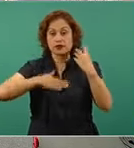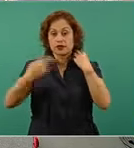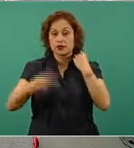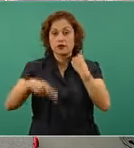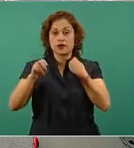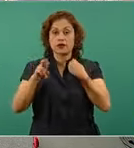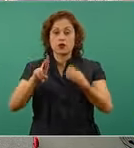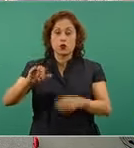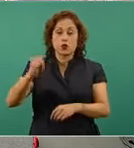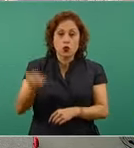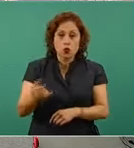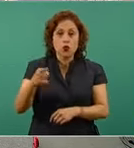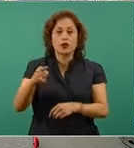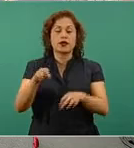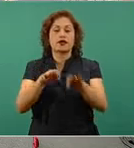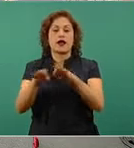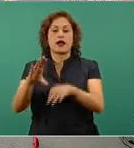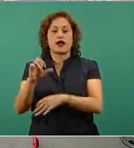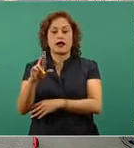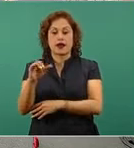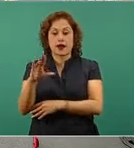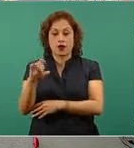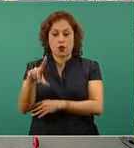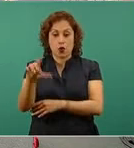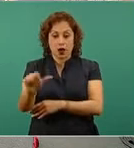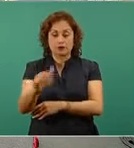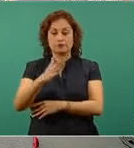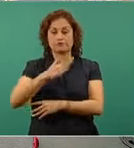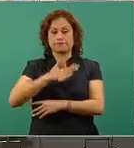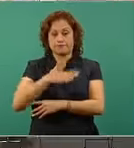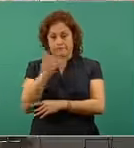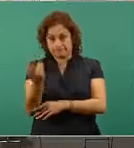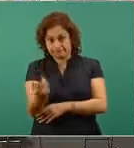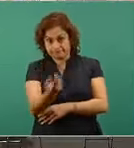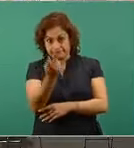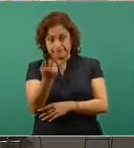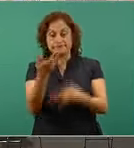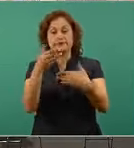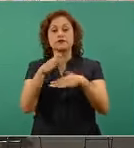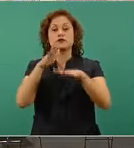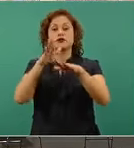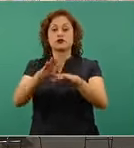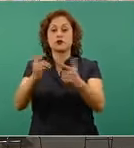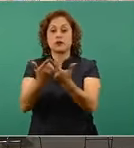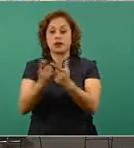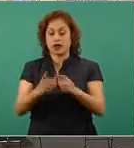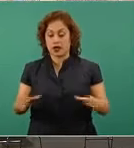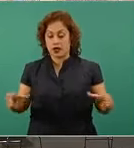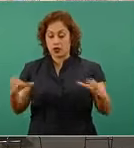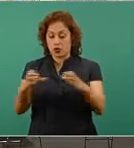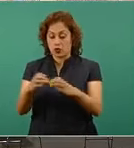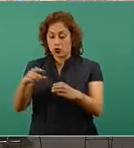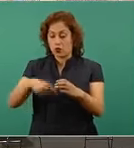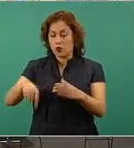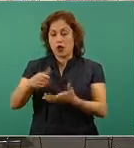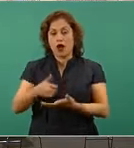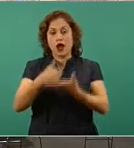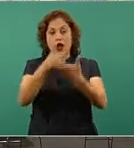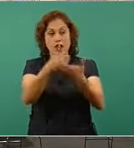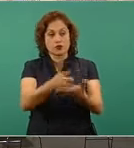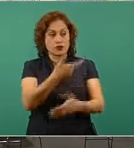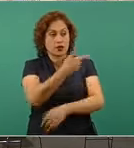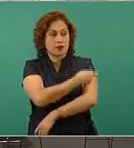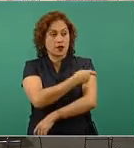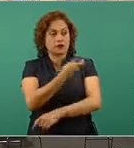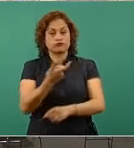de la Caracola, y mi pregunta tiene que ver con las brigadas correcaminos sobre todo.